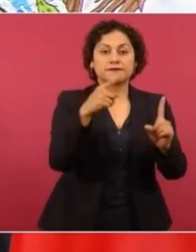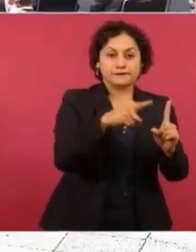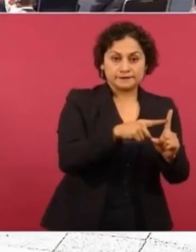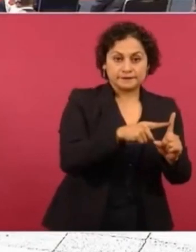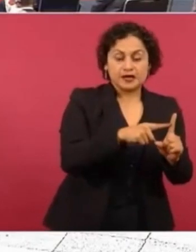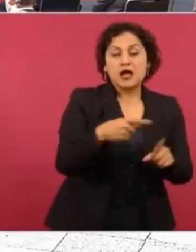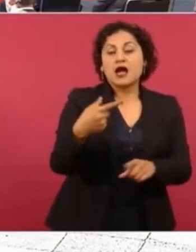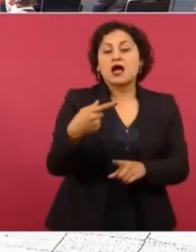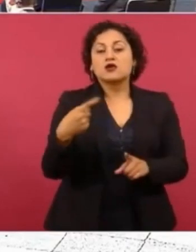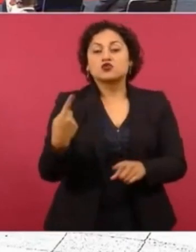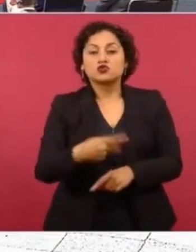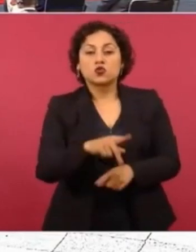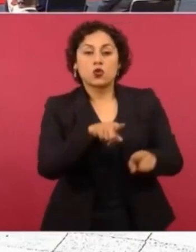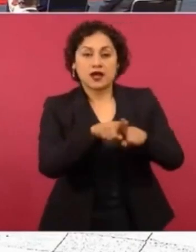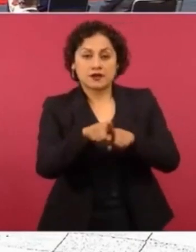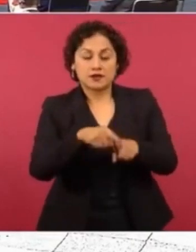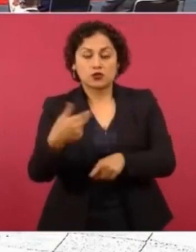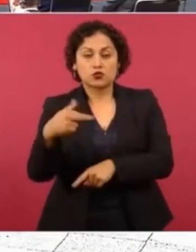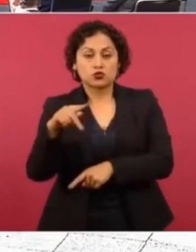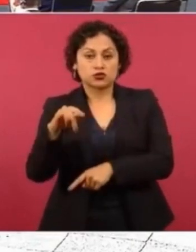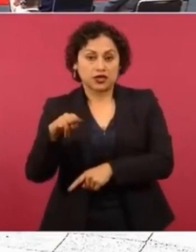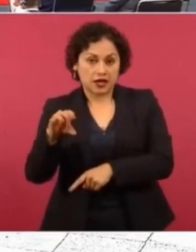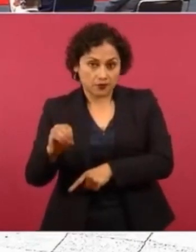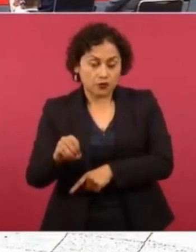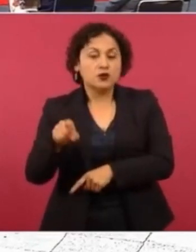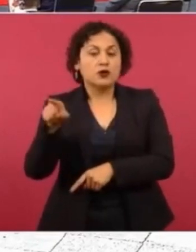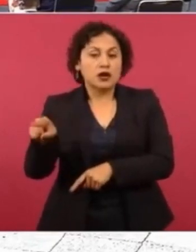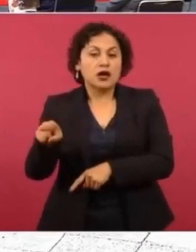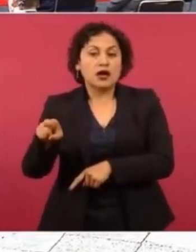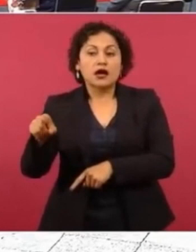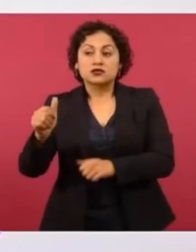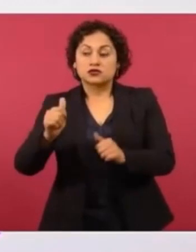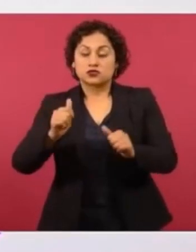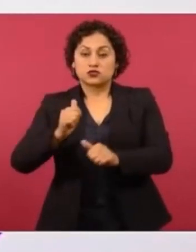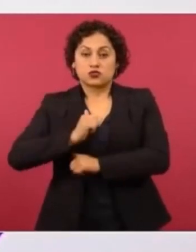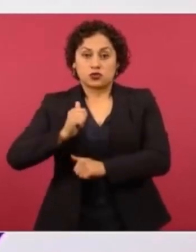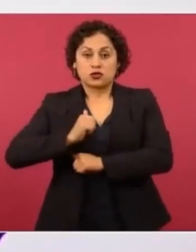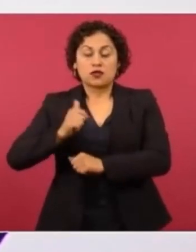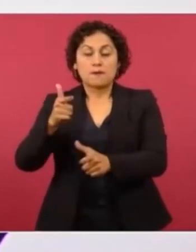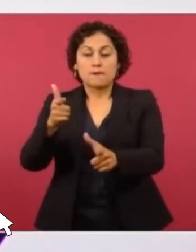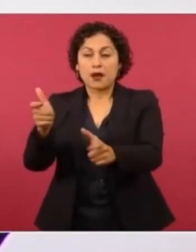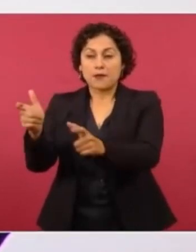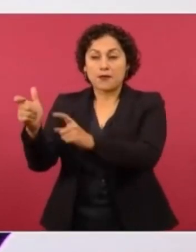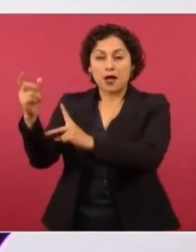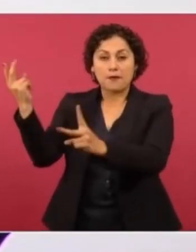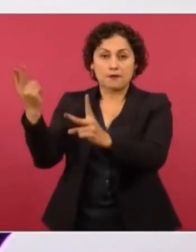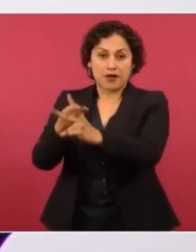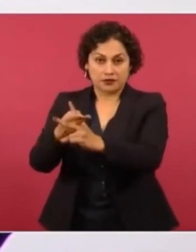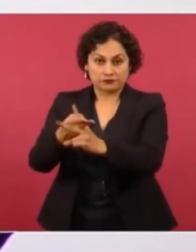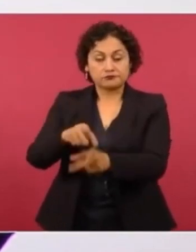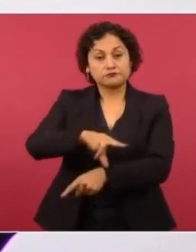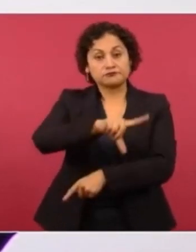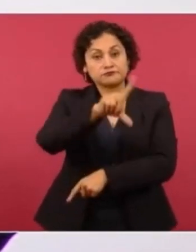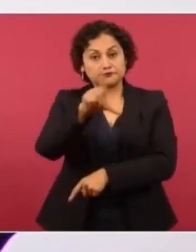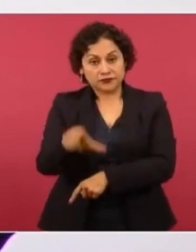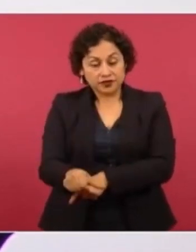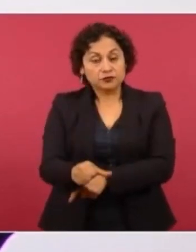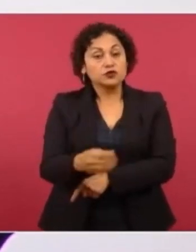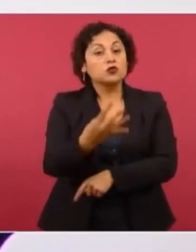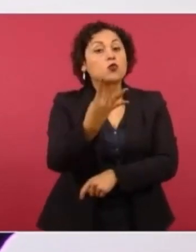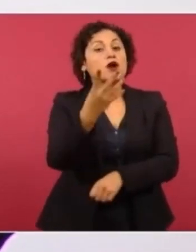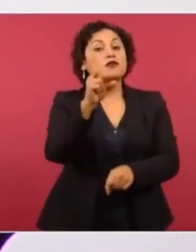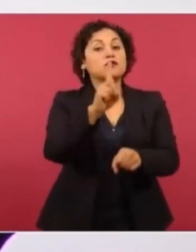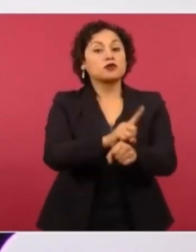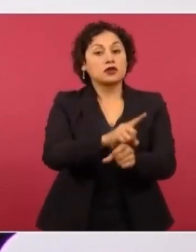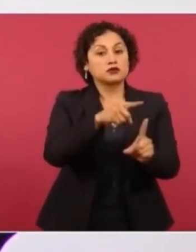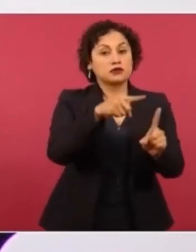fue cruelmente asesinado por una turba de soldados en la ciudadela cuatro días después tras presentar su